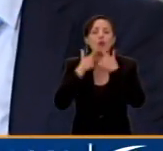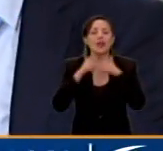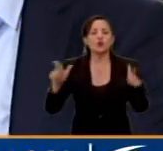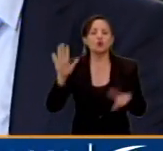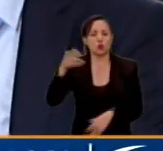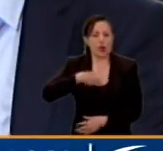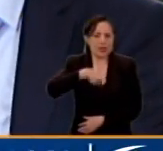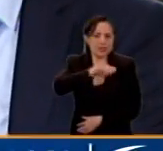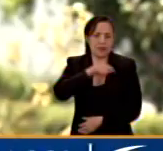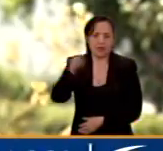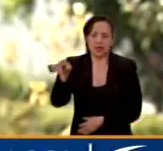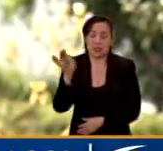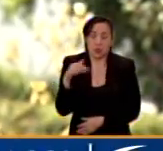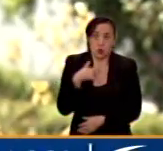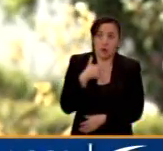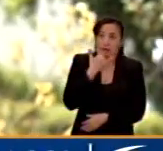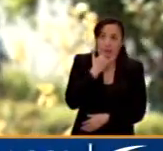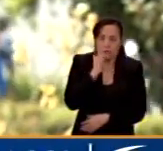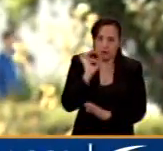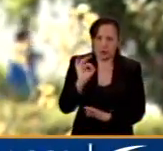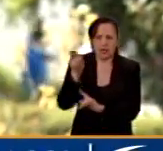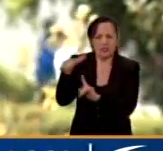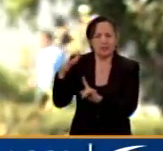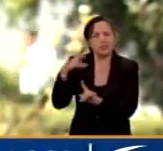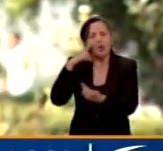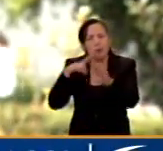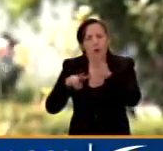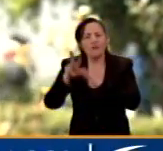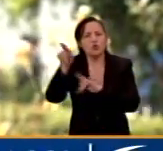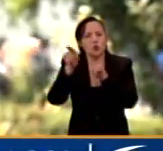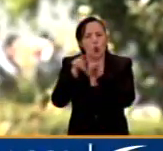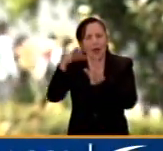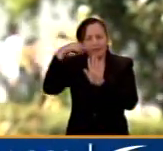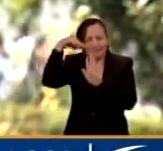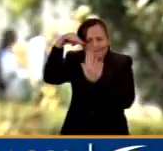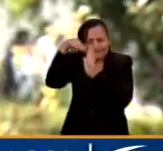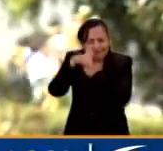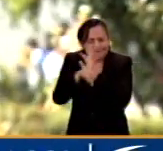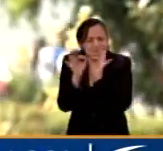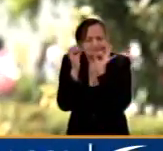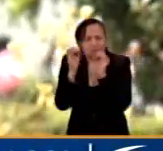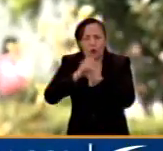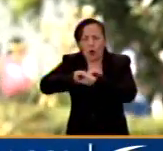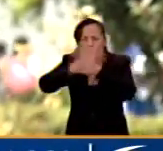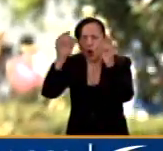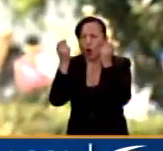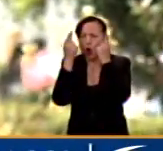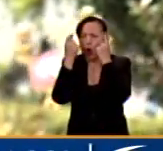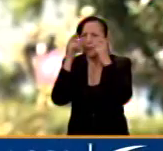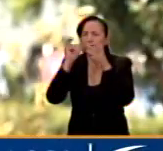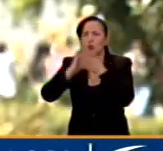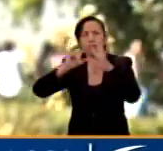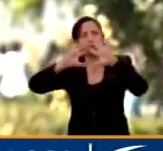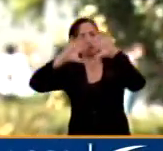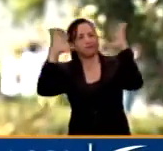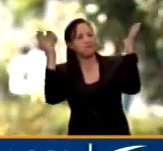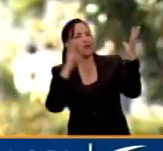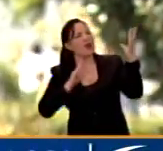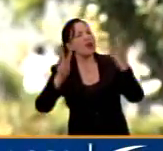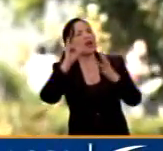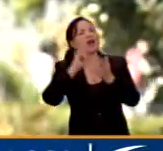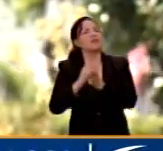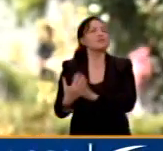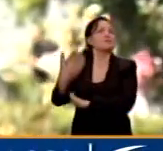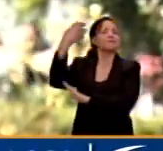sin temor a equivocarme, es quien hoy tiene esa visión aguda, esa comprensión global, profunda de lo que fue el antiguo